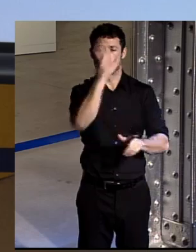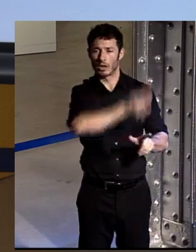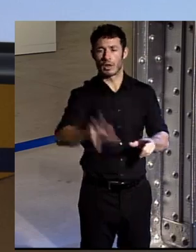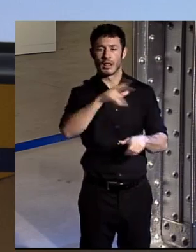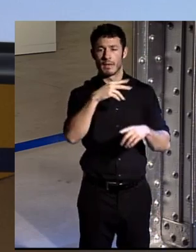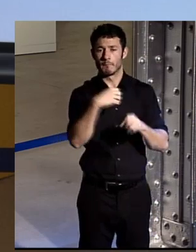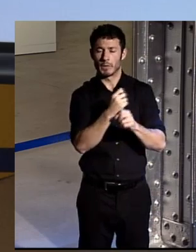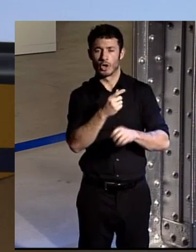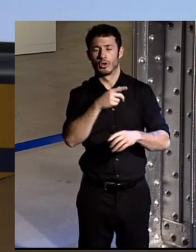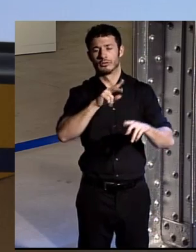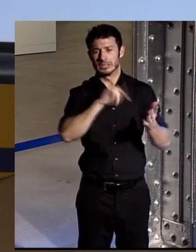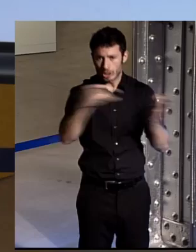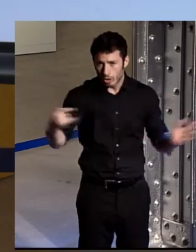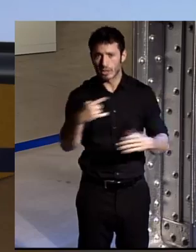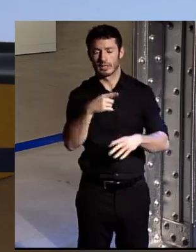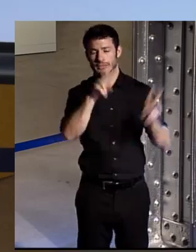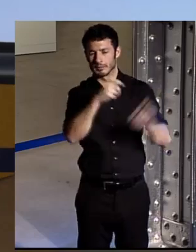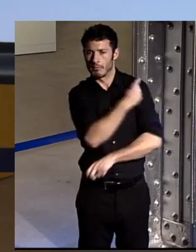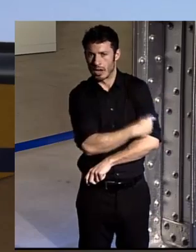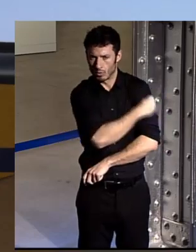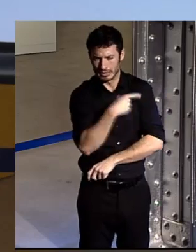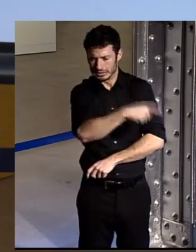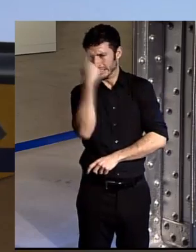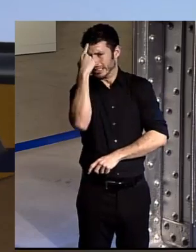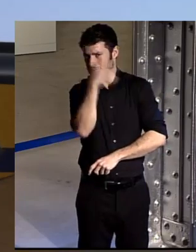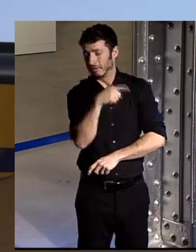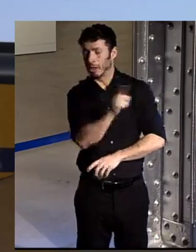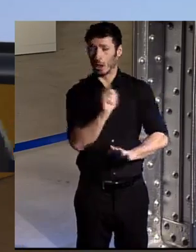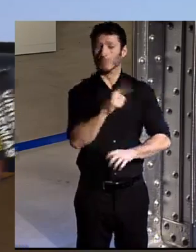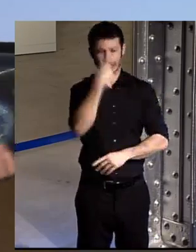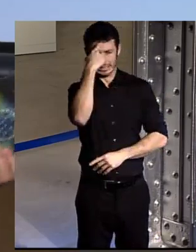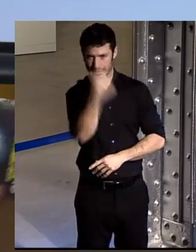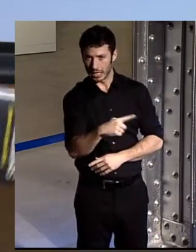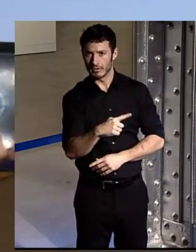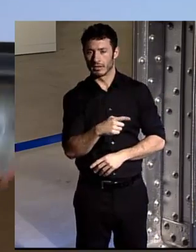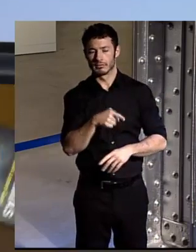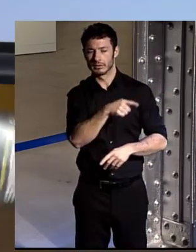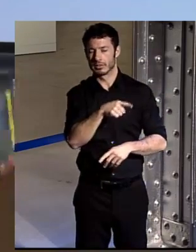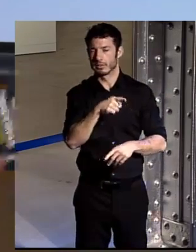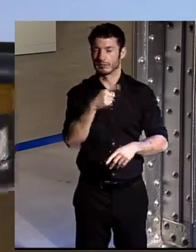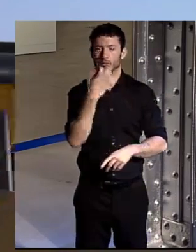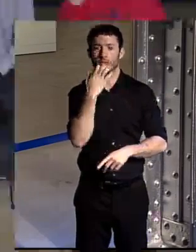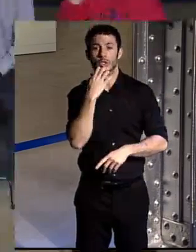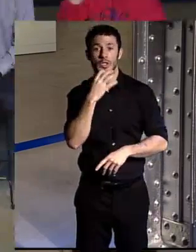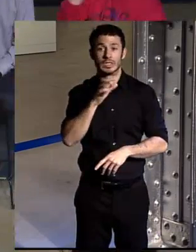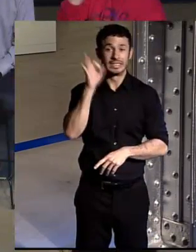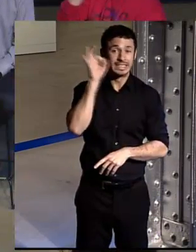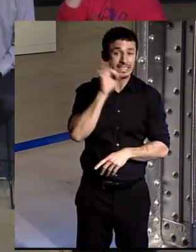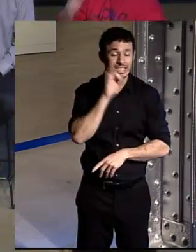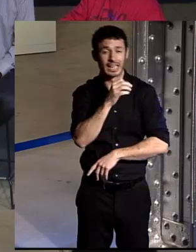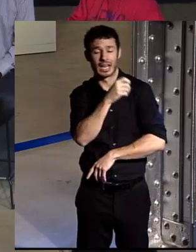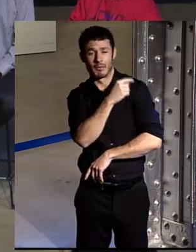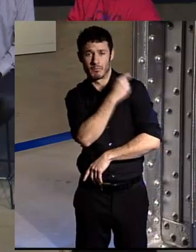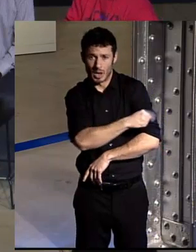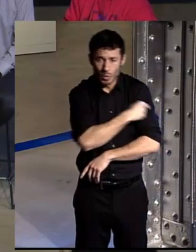de las vacunas. Es una de las personas, aunque él dirá que no, que más sabe de vacunas de este país. Ha trabajado en vacunas así tontas, la del SIDA, la de